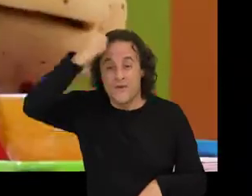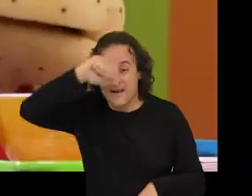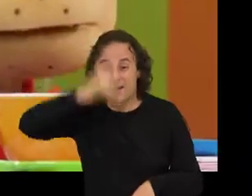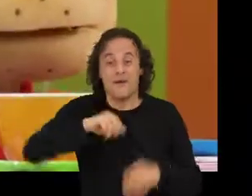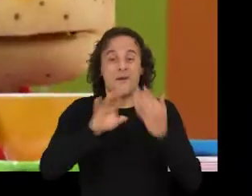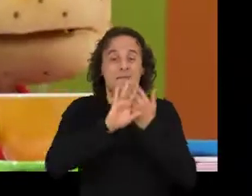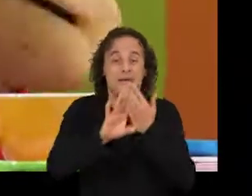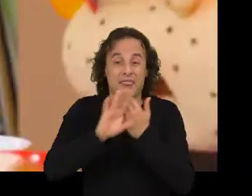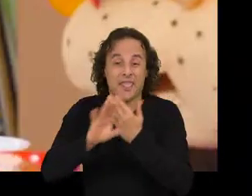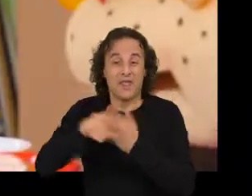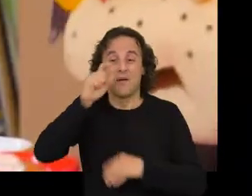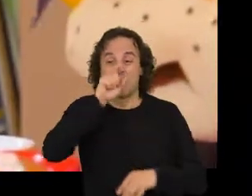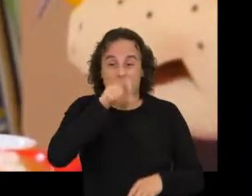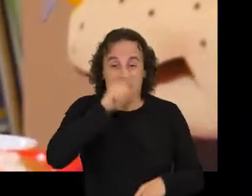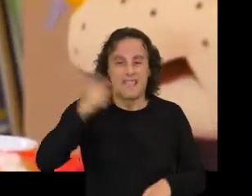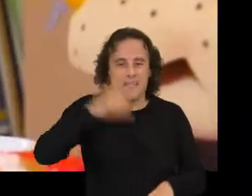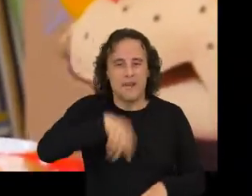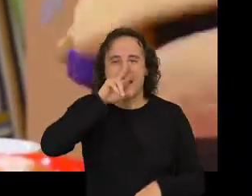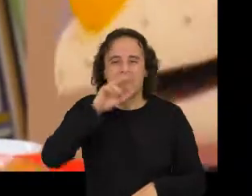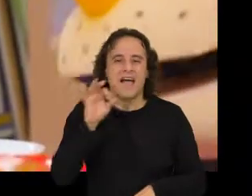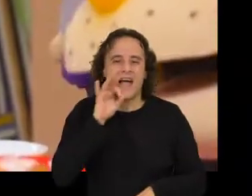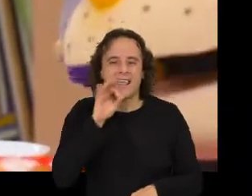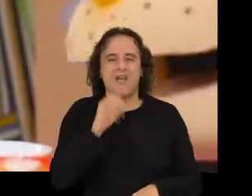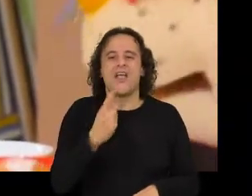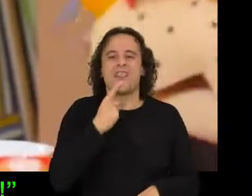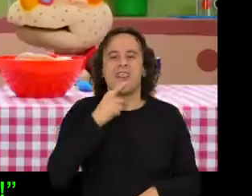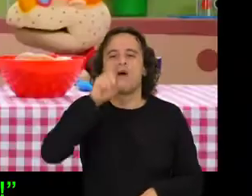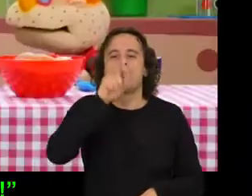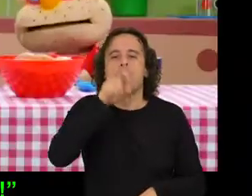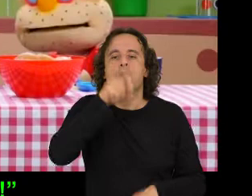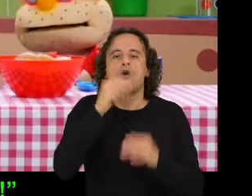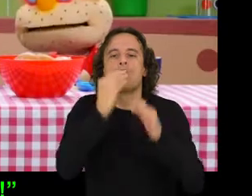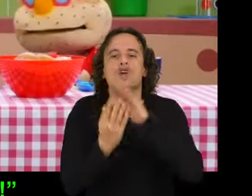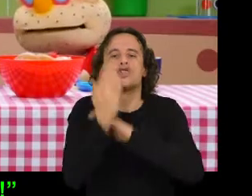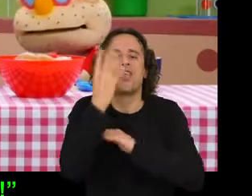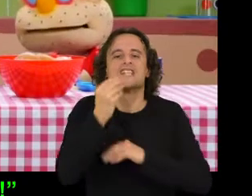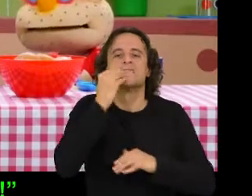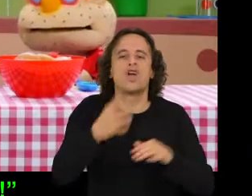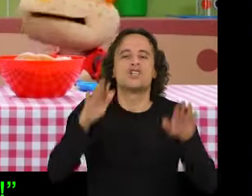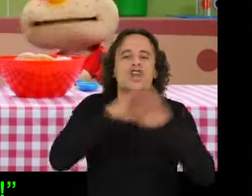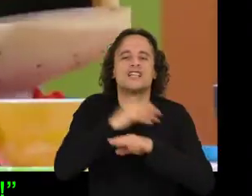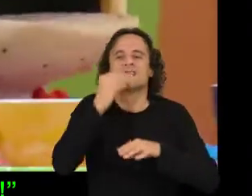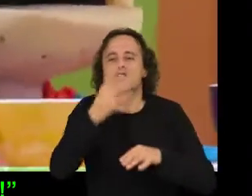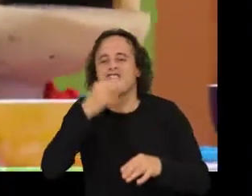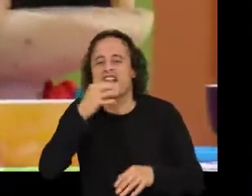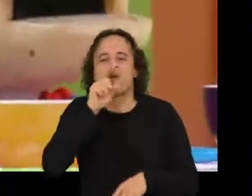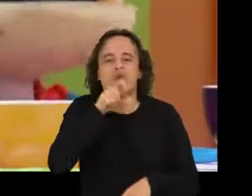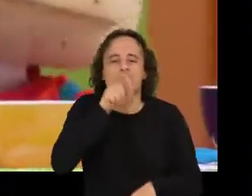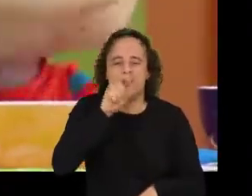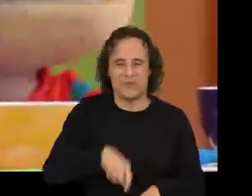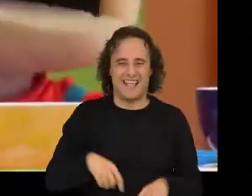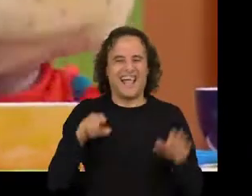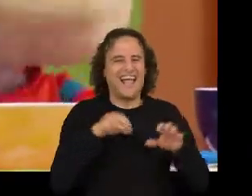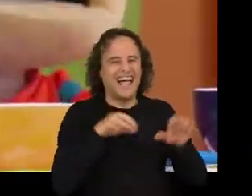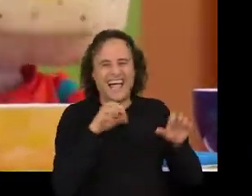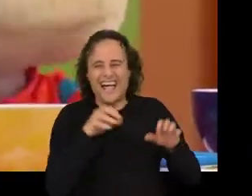avós, o papagallo da nosa veciña tamén fala galego. Bos días, bos tardes, bos noites. E